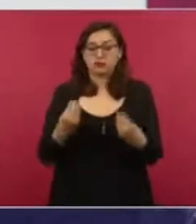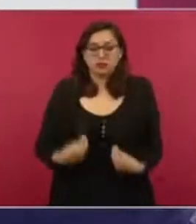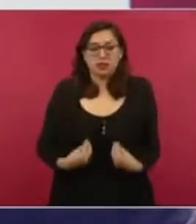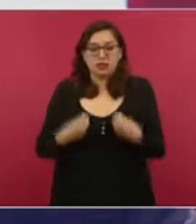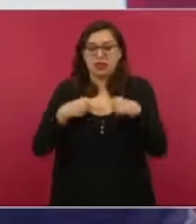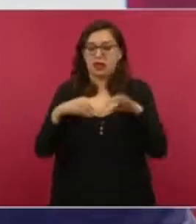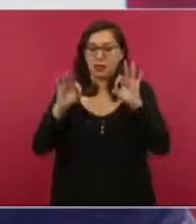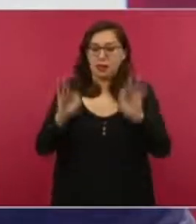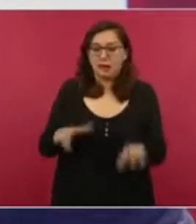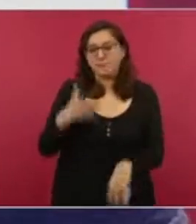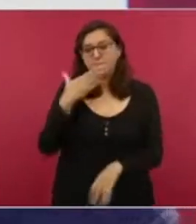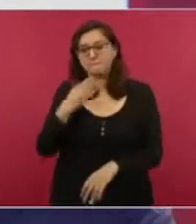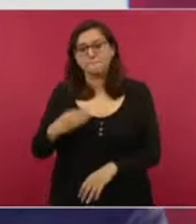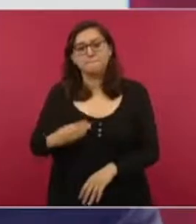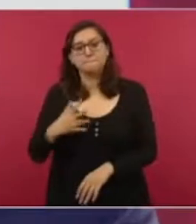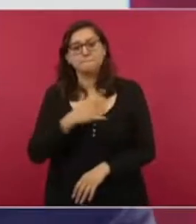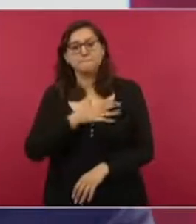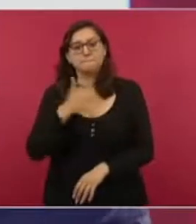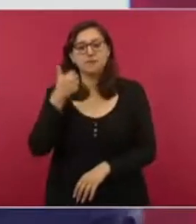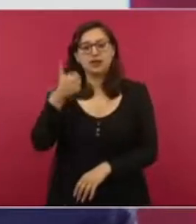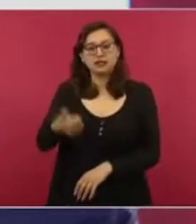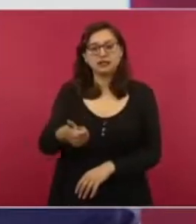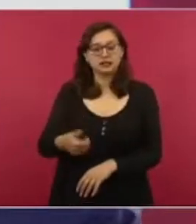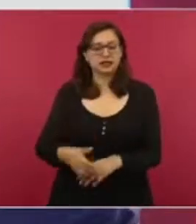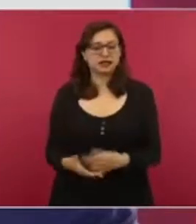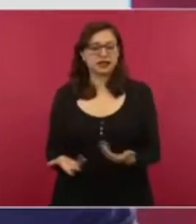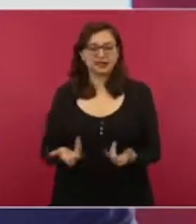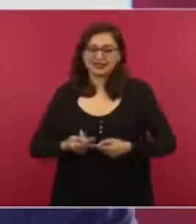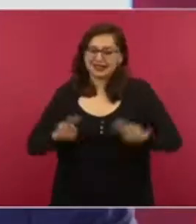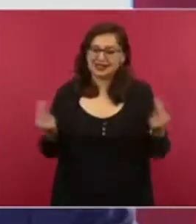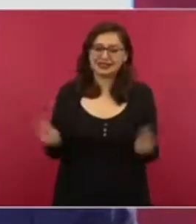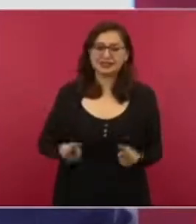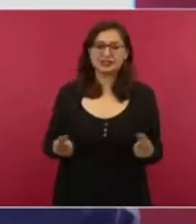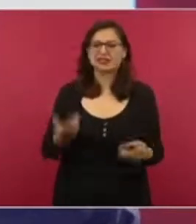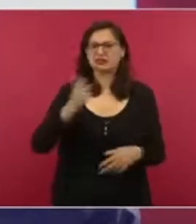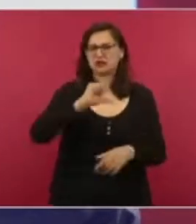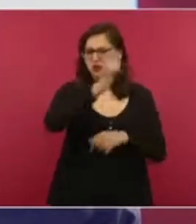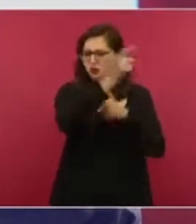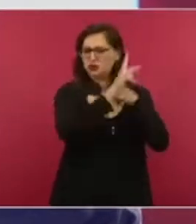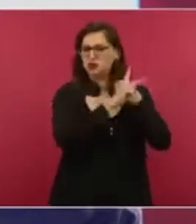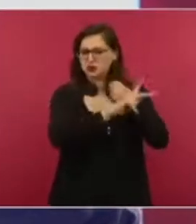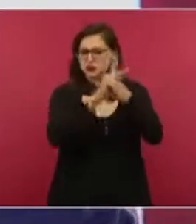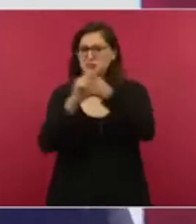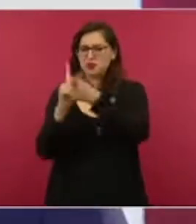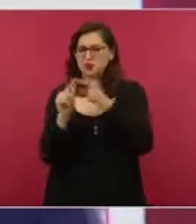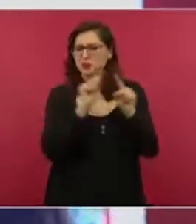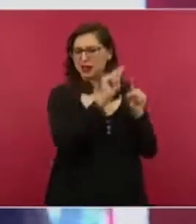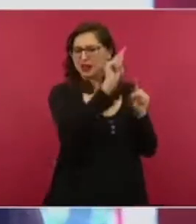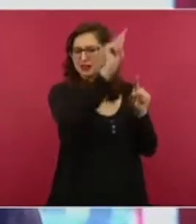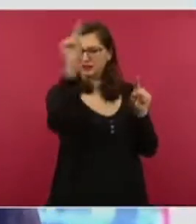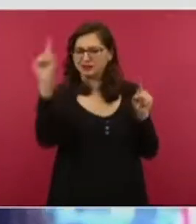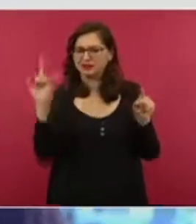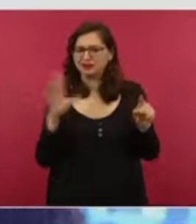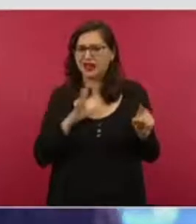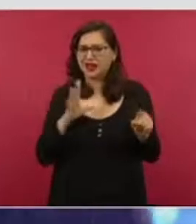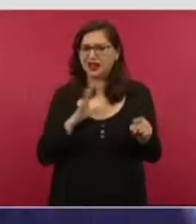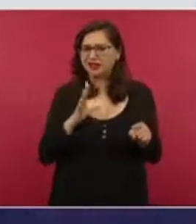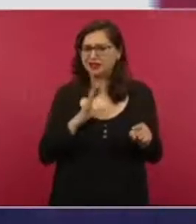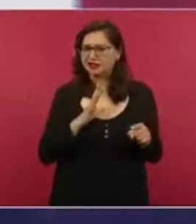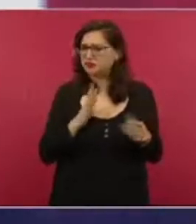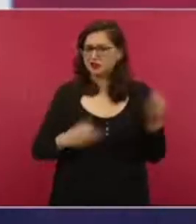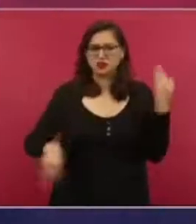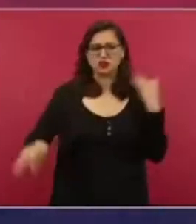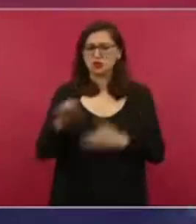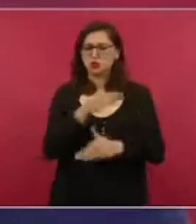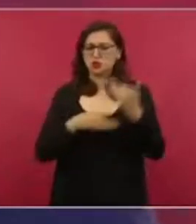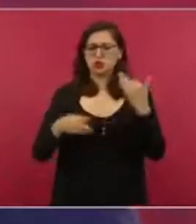bienestar que existe en varios países, donde se tiene